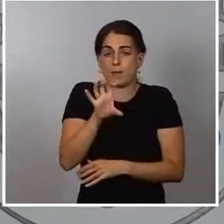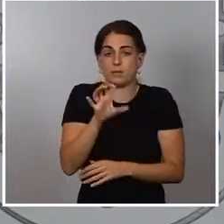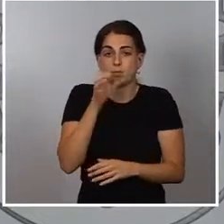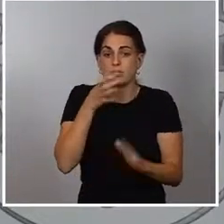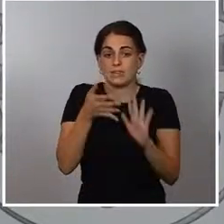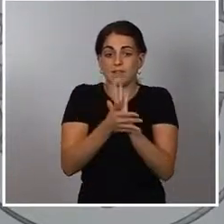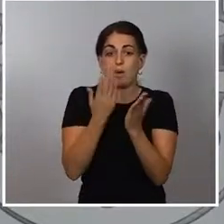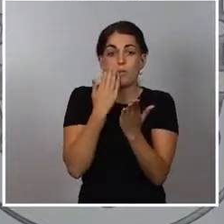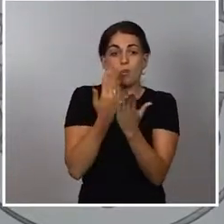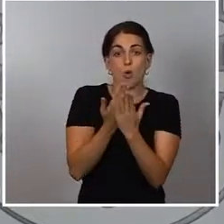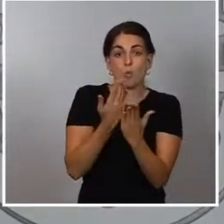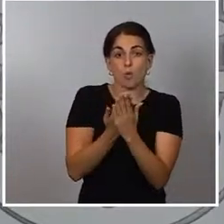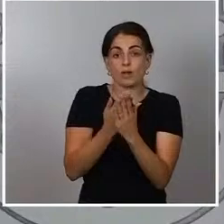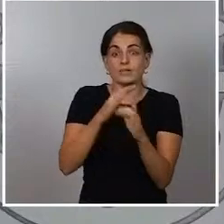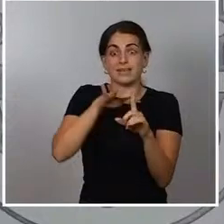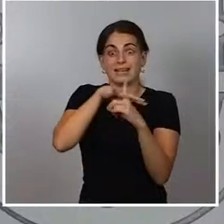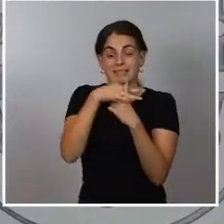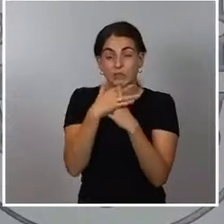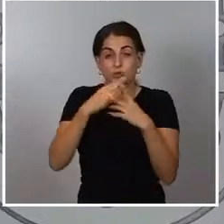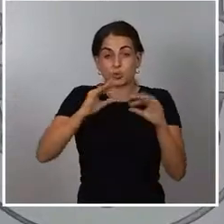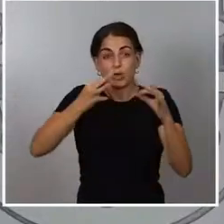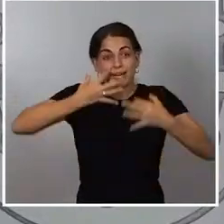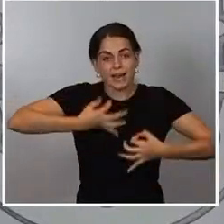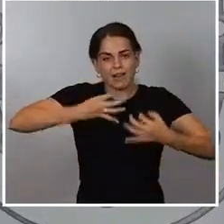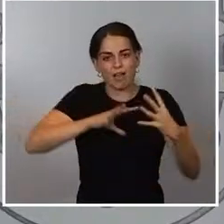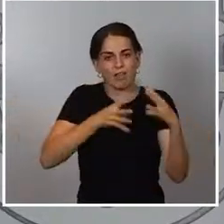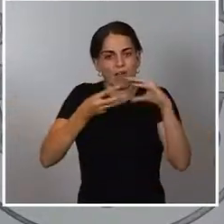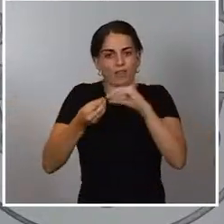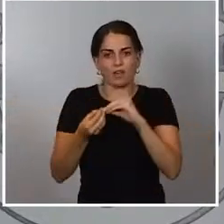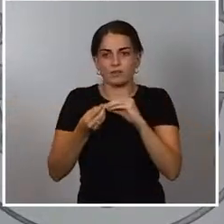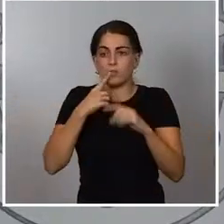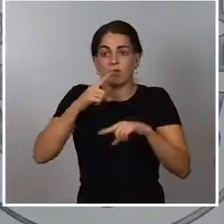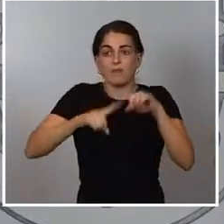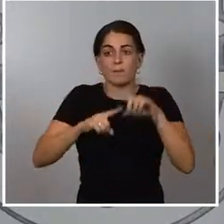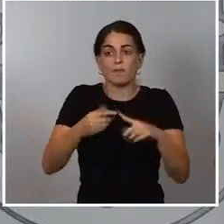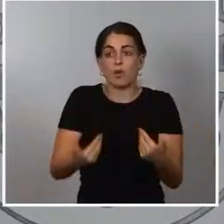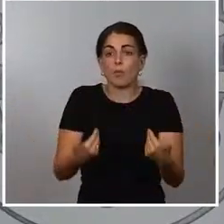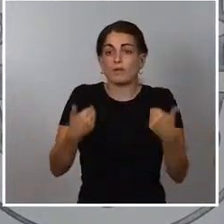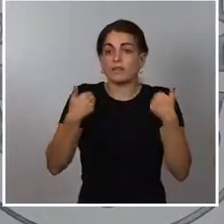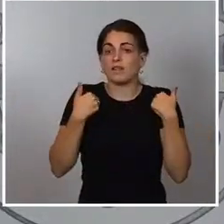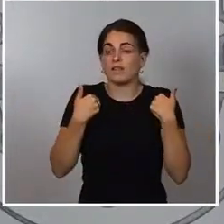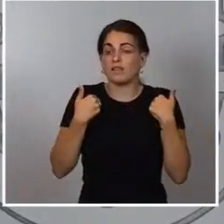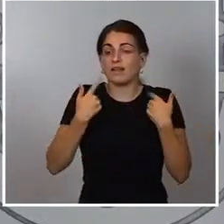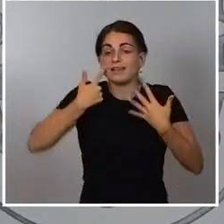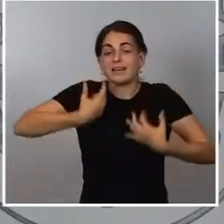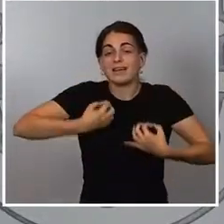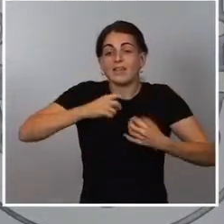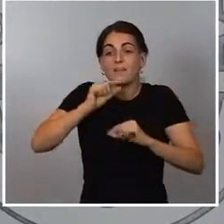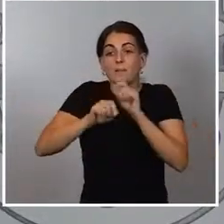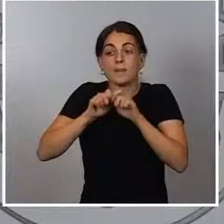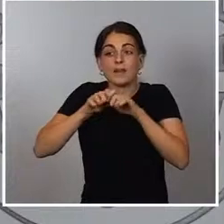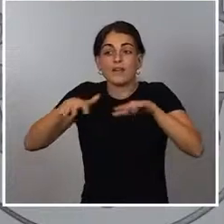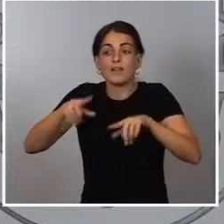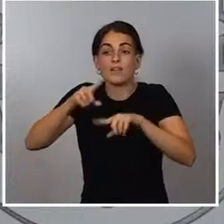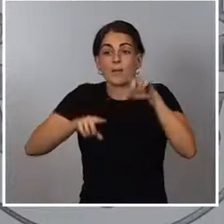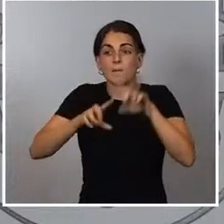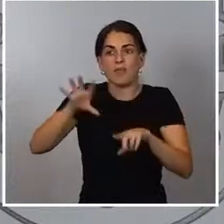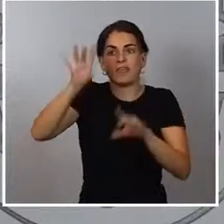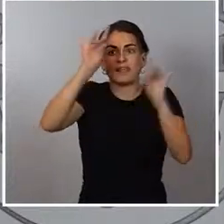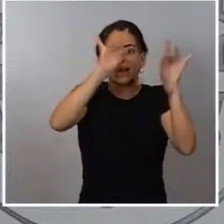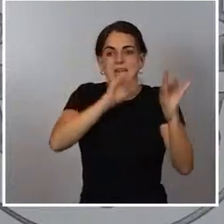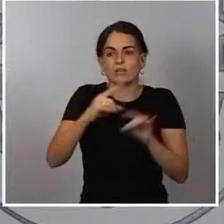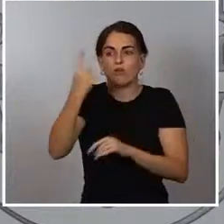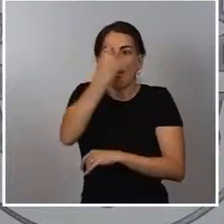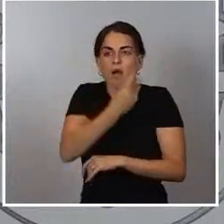territorial a la realidad competencial ya la realidad epidemiológica en cada territorio por tanto la estrategia